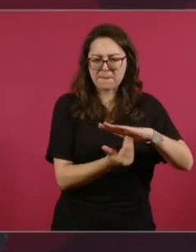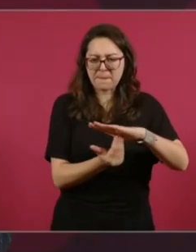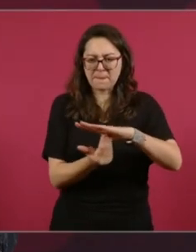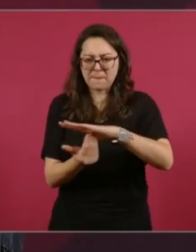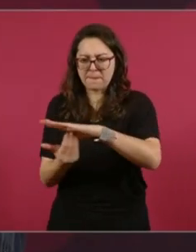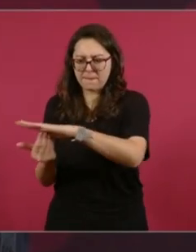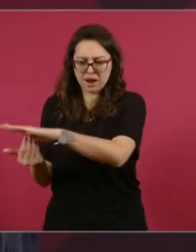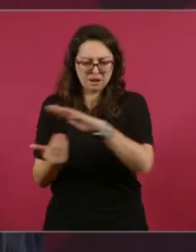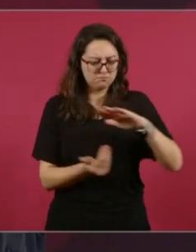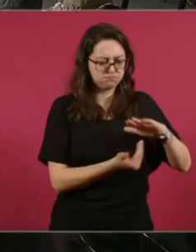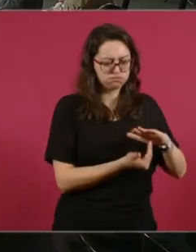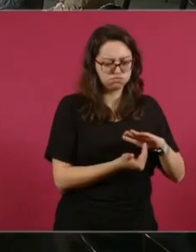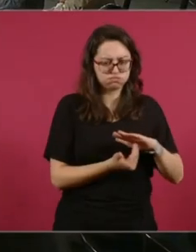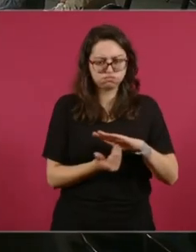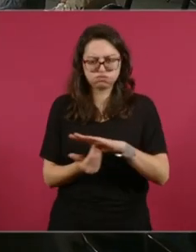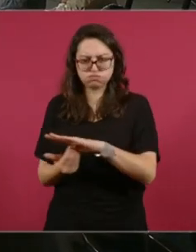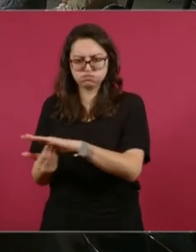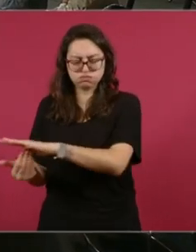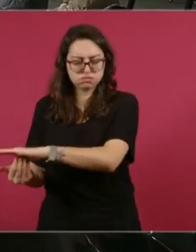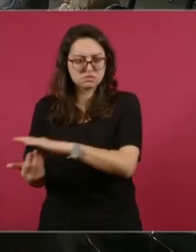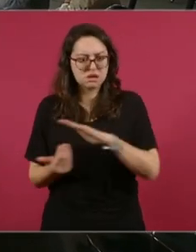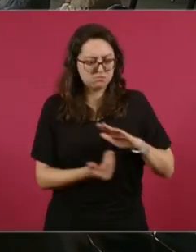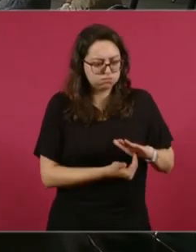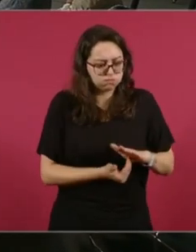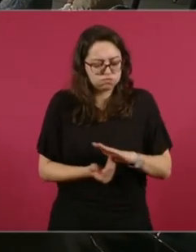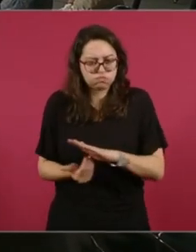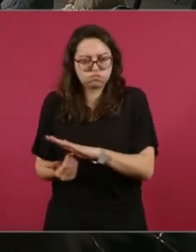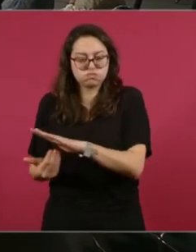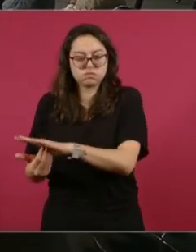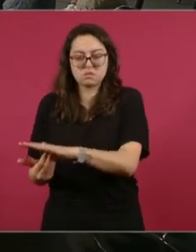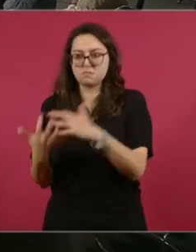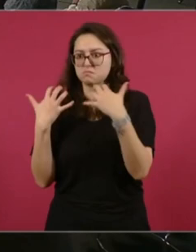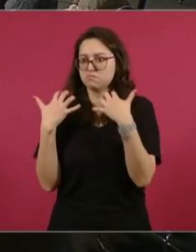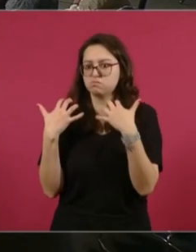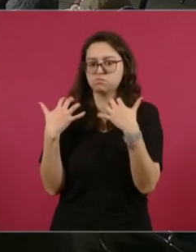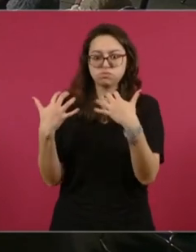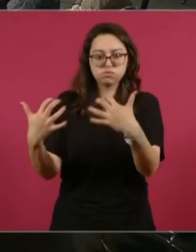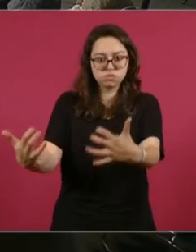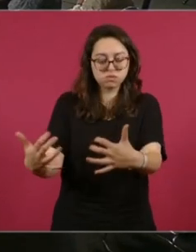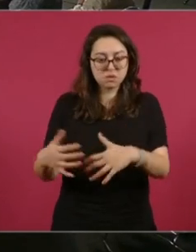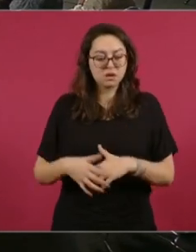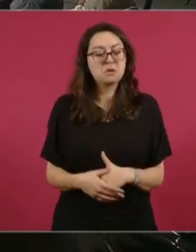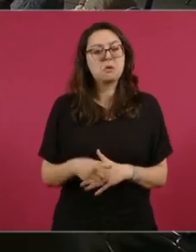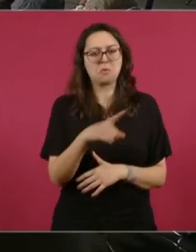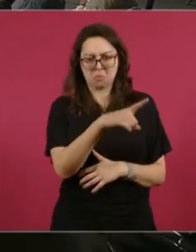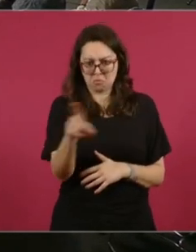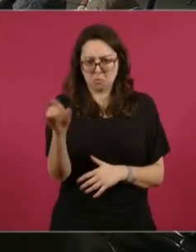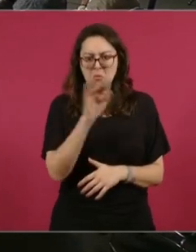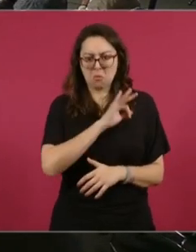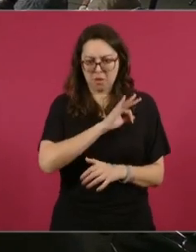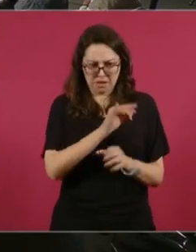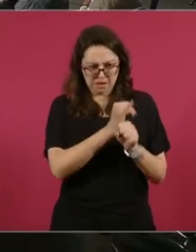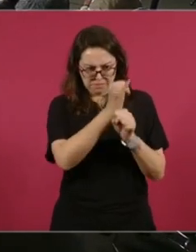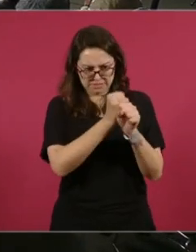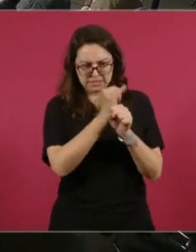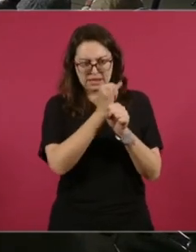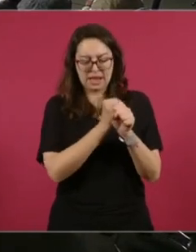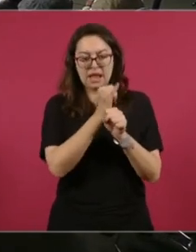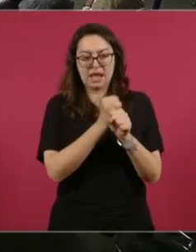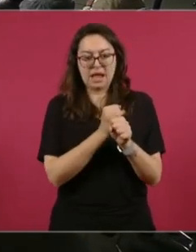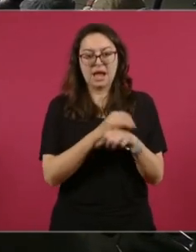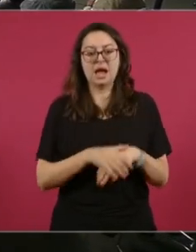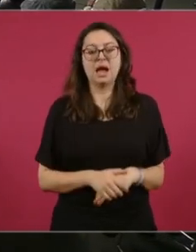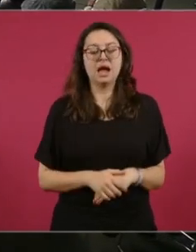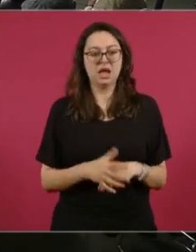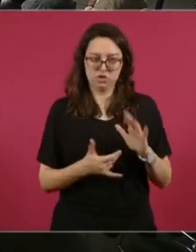Puede ser que hasta lo busquen. Bueno, se los recomiendo, debe estar en las redes. Sí, está